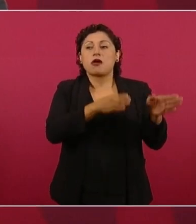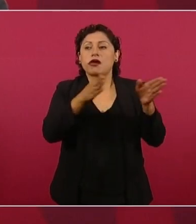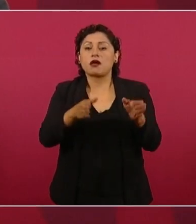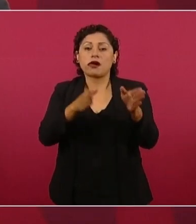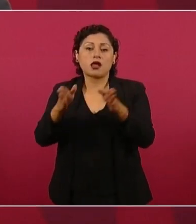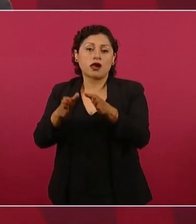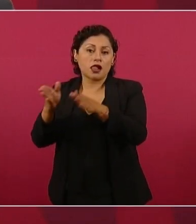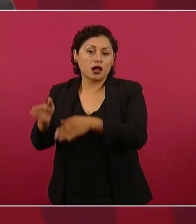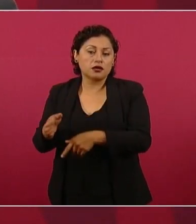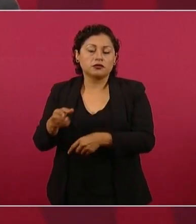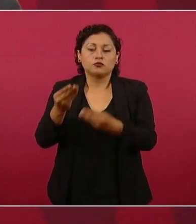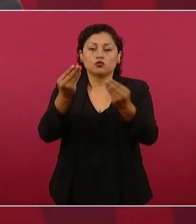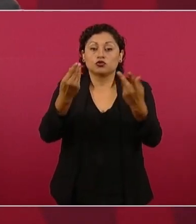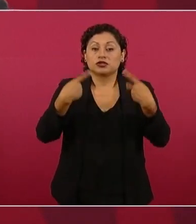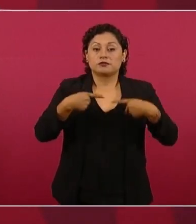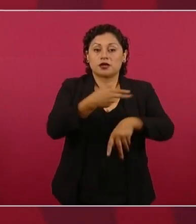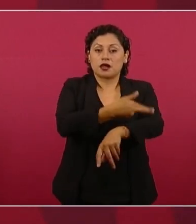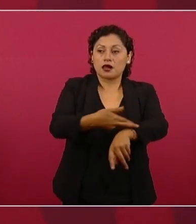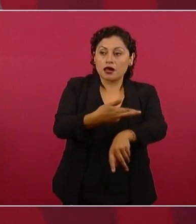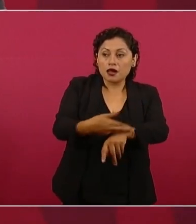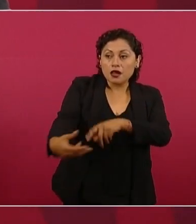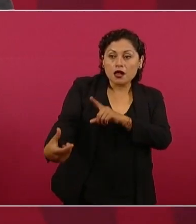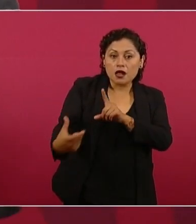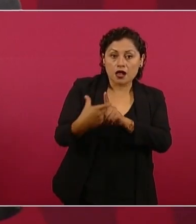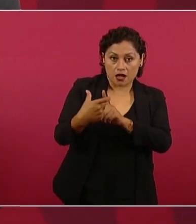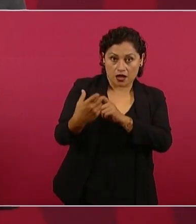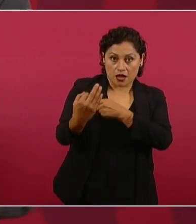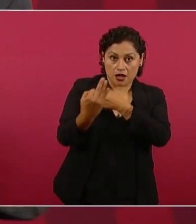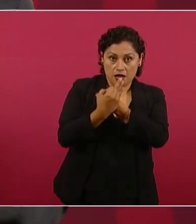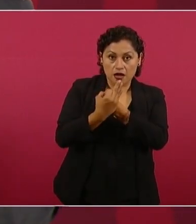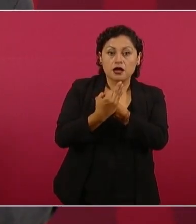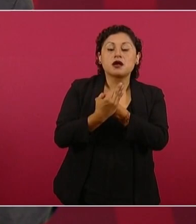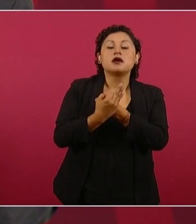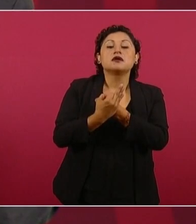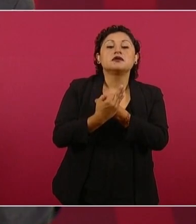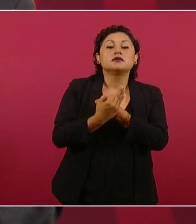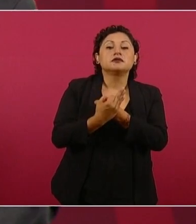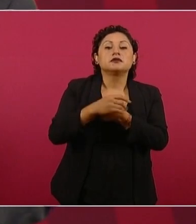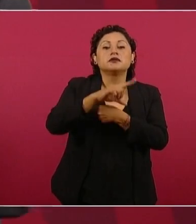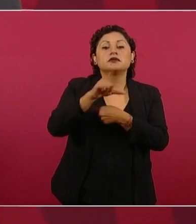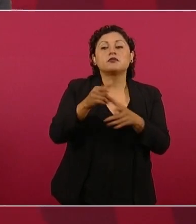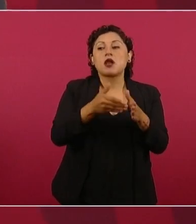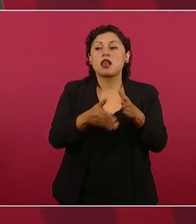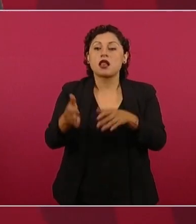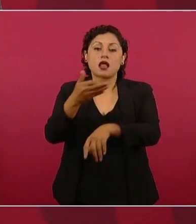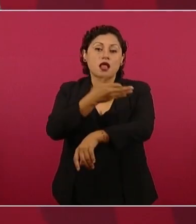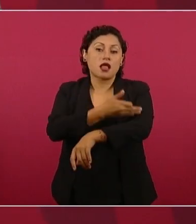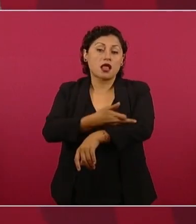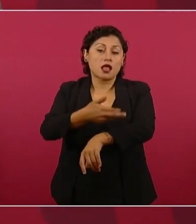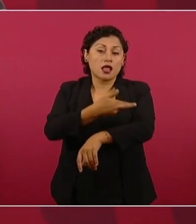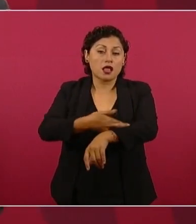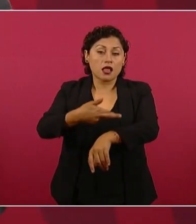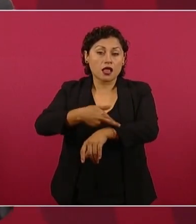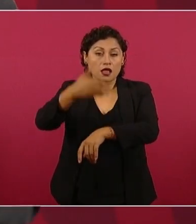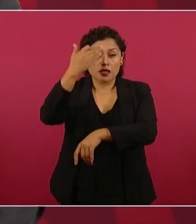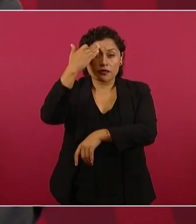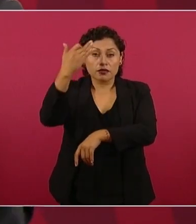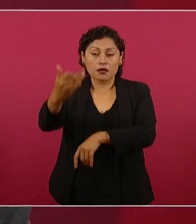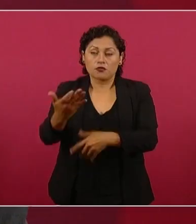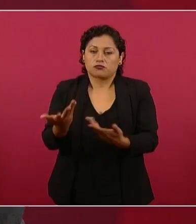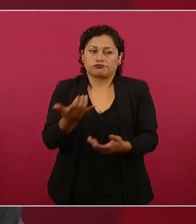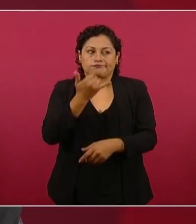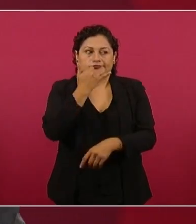empezaba a tramitar su aseguramiento y cuando ya lo iba a lograr, le decían, ya no te vamos a asegurar porque ahora tienes algunas enfermedades que ya